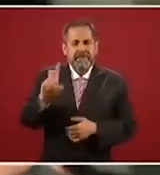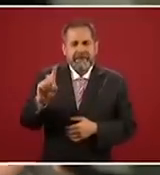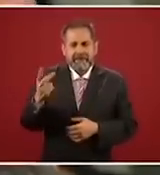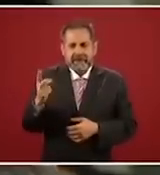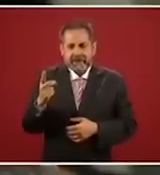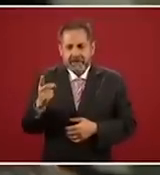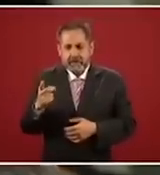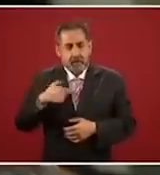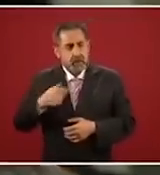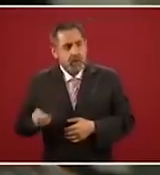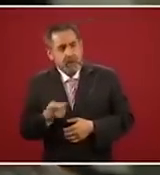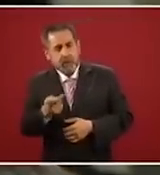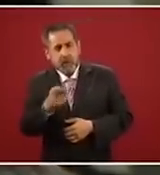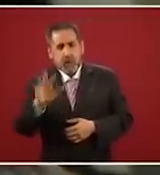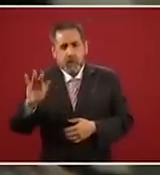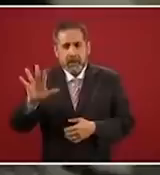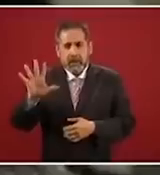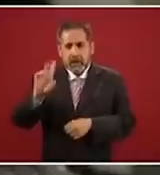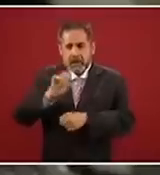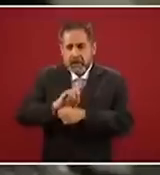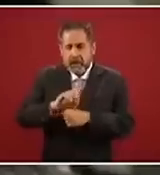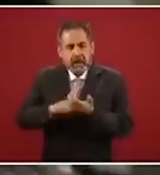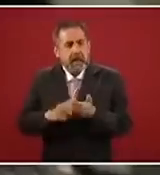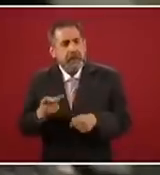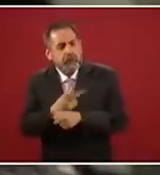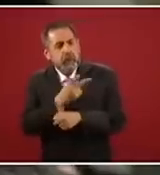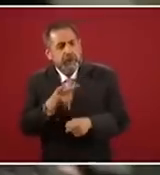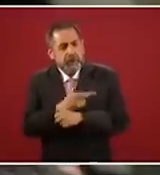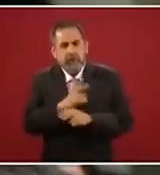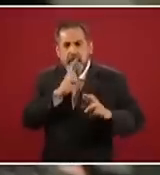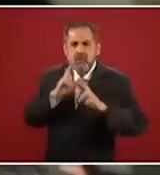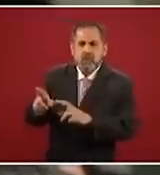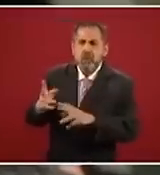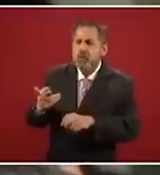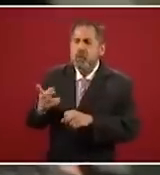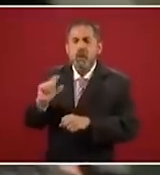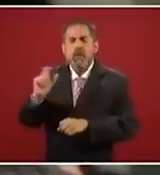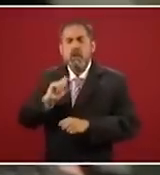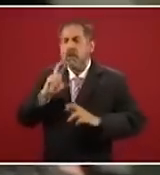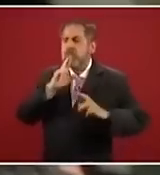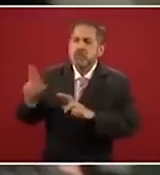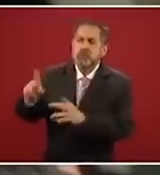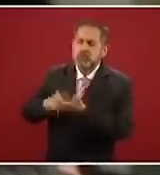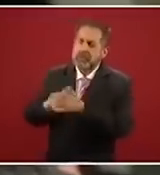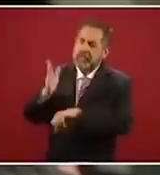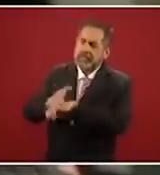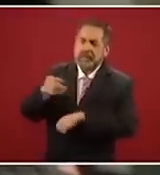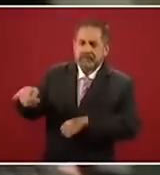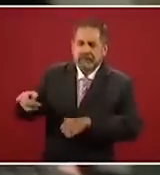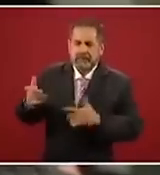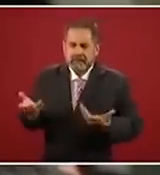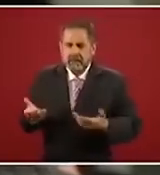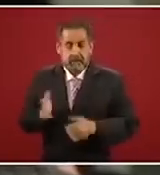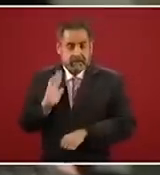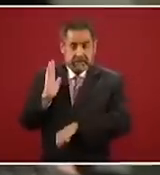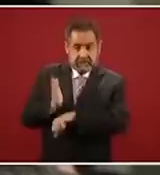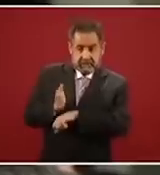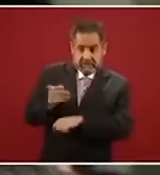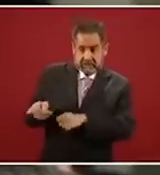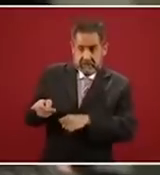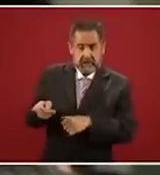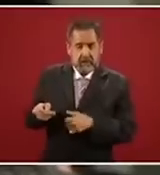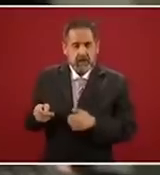diciembre. Yo llevo preguntando 45 días cómo va ese tema. ¿Cuándo va a salir esa resolución, presidente? Y si esa sanción va a ser